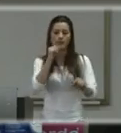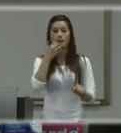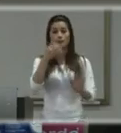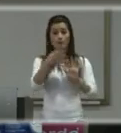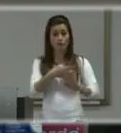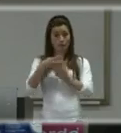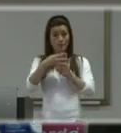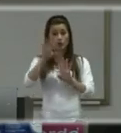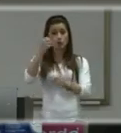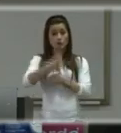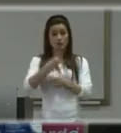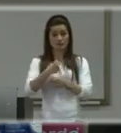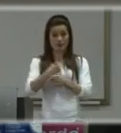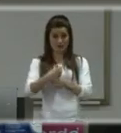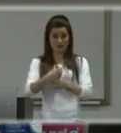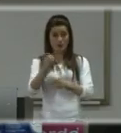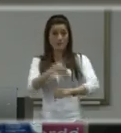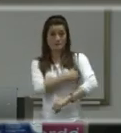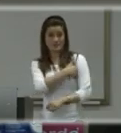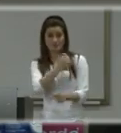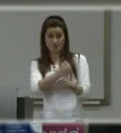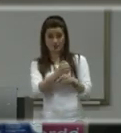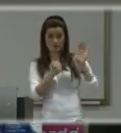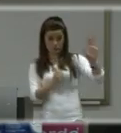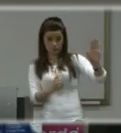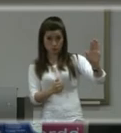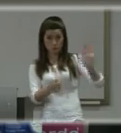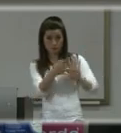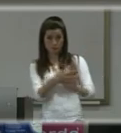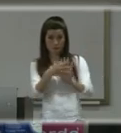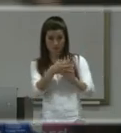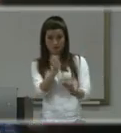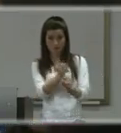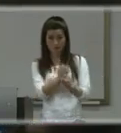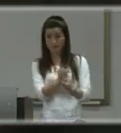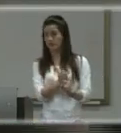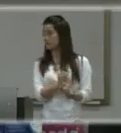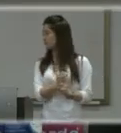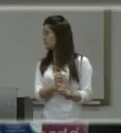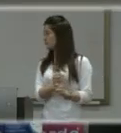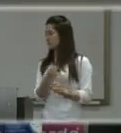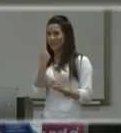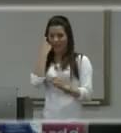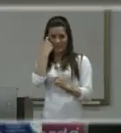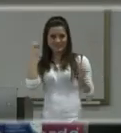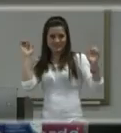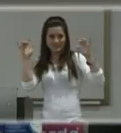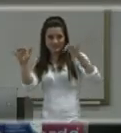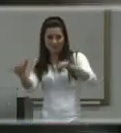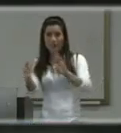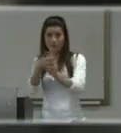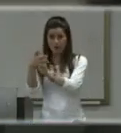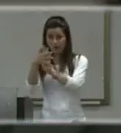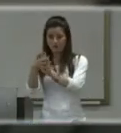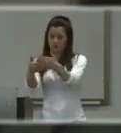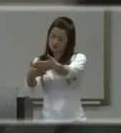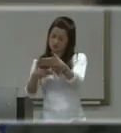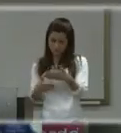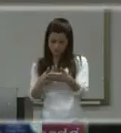de empleabilidad del Ministerio del Trabajo, que esto lo sé, es un evento al que fui ayer, no incluye ningún tipo de